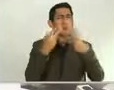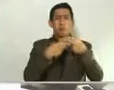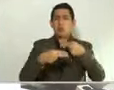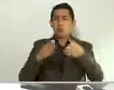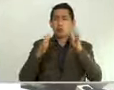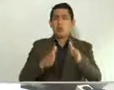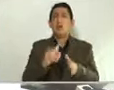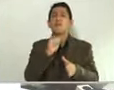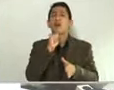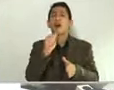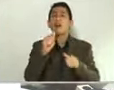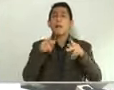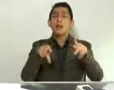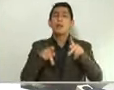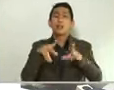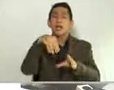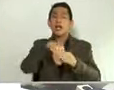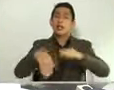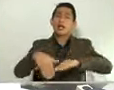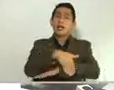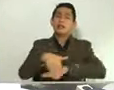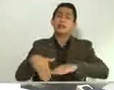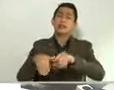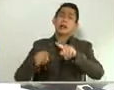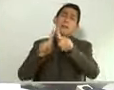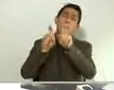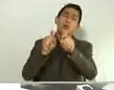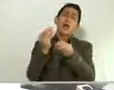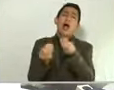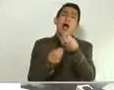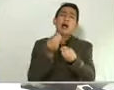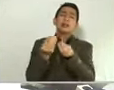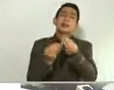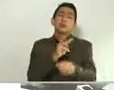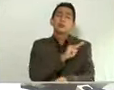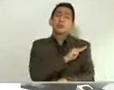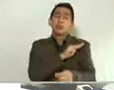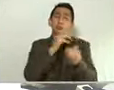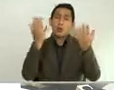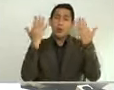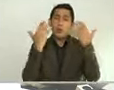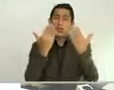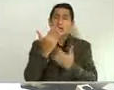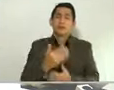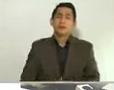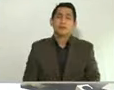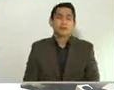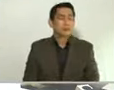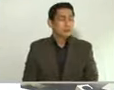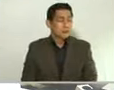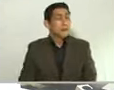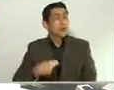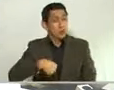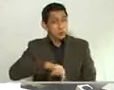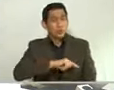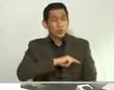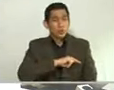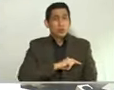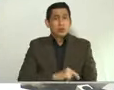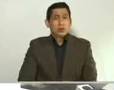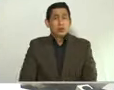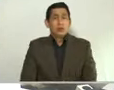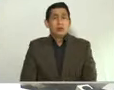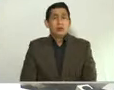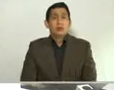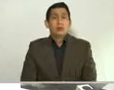actitud? ¿Qué es lo que manda la ley? ¿Qué es lo que manda el municipio en ese sentido? Nosotros hacemos